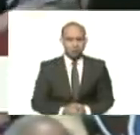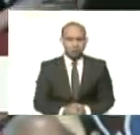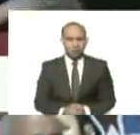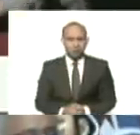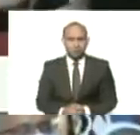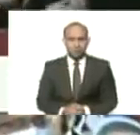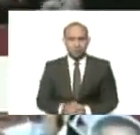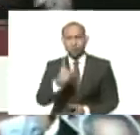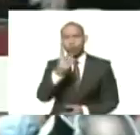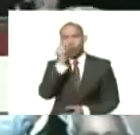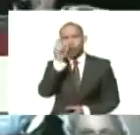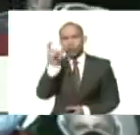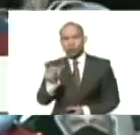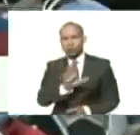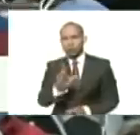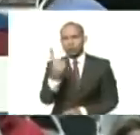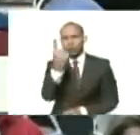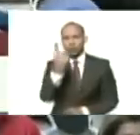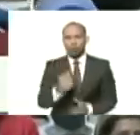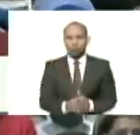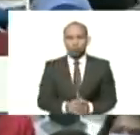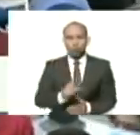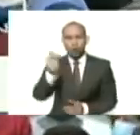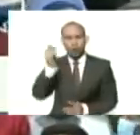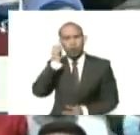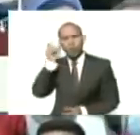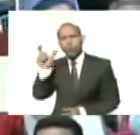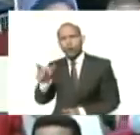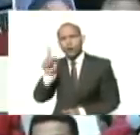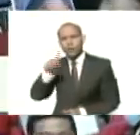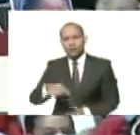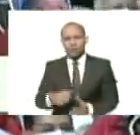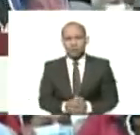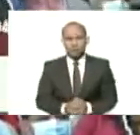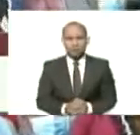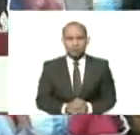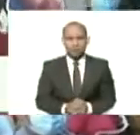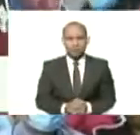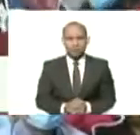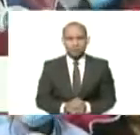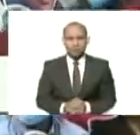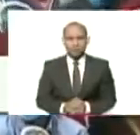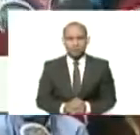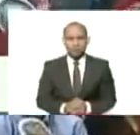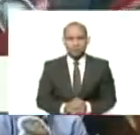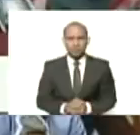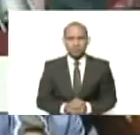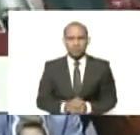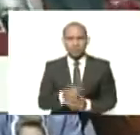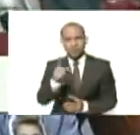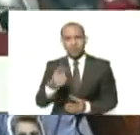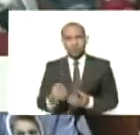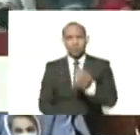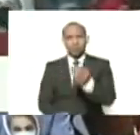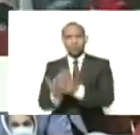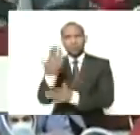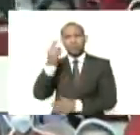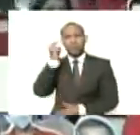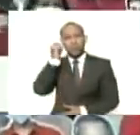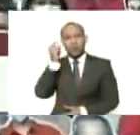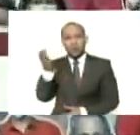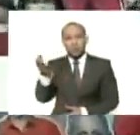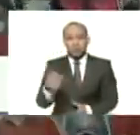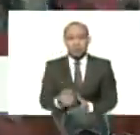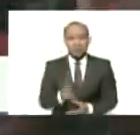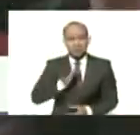Piñate nada más. Y la compañera que está allá, ¡ay! Nada más y nada menos que su fundadora, María León.